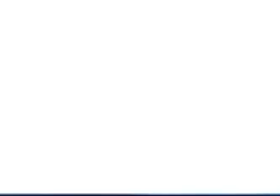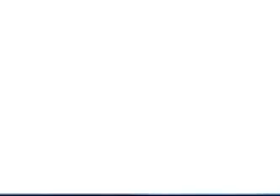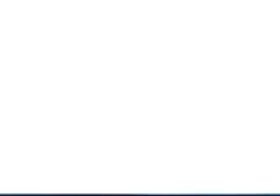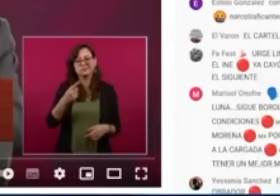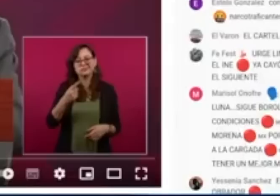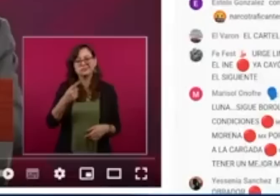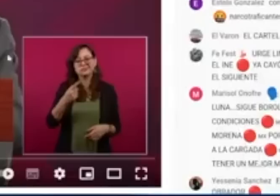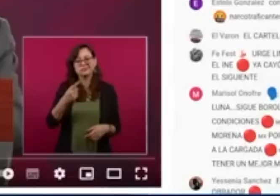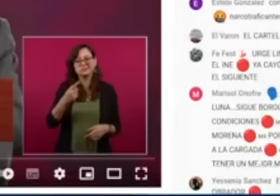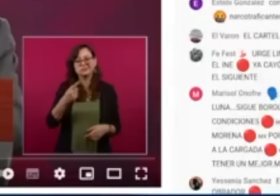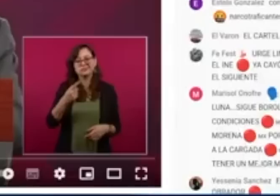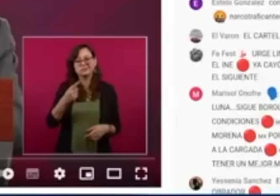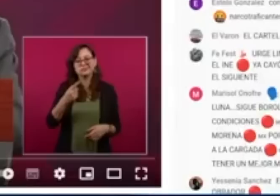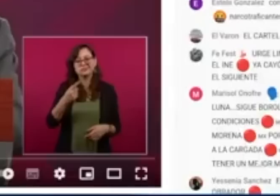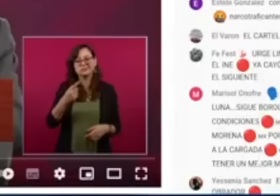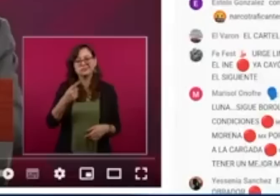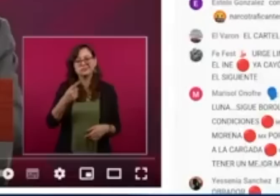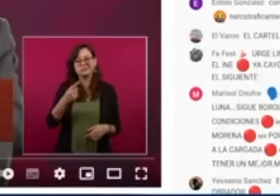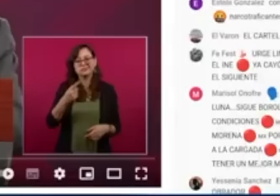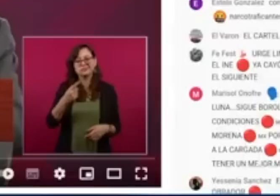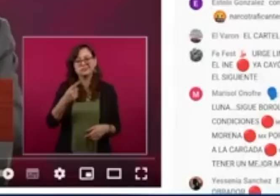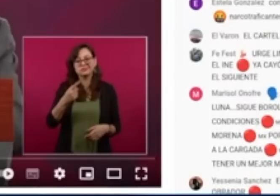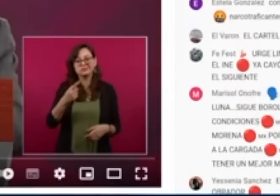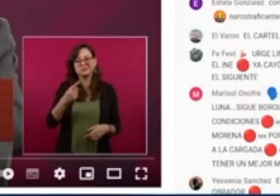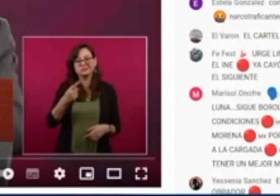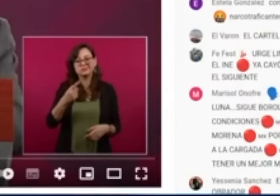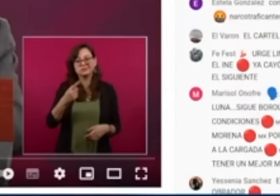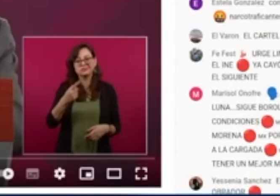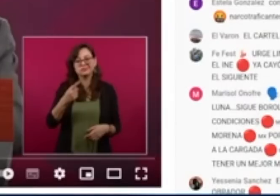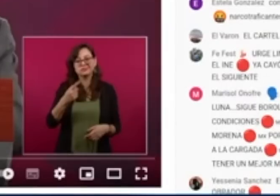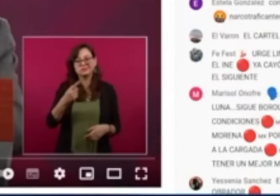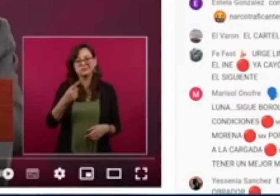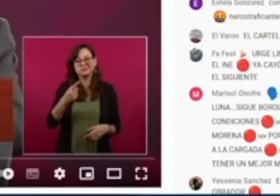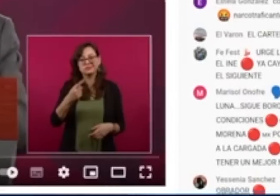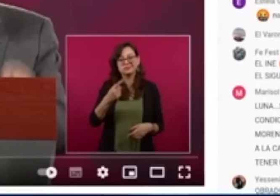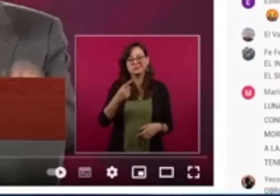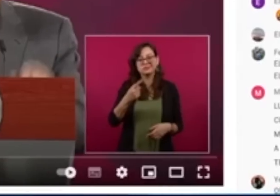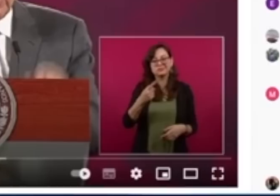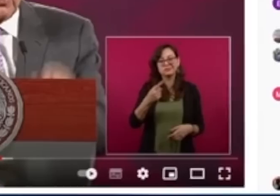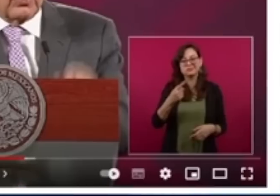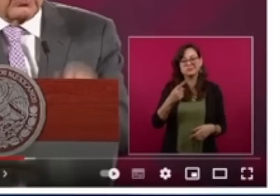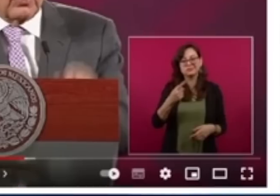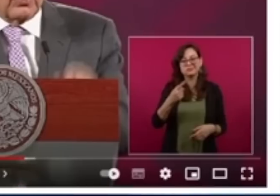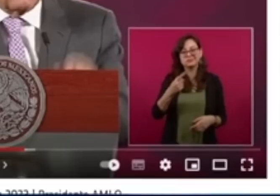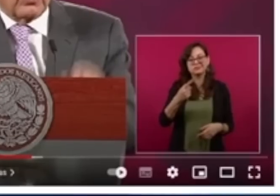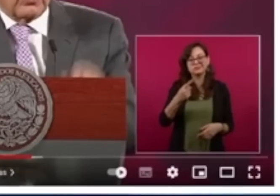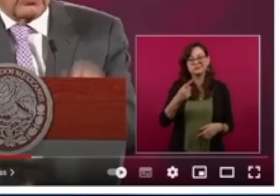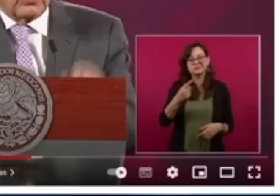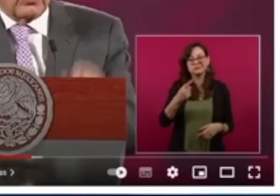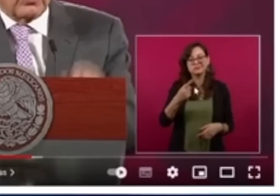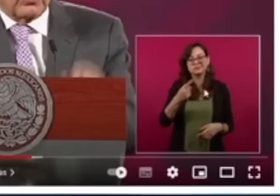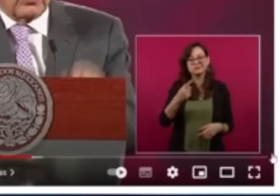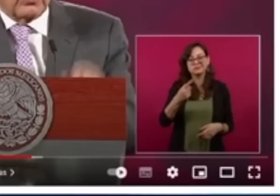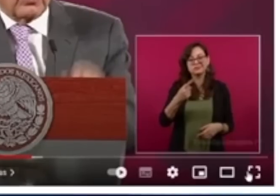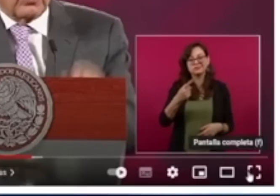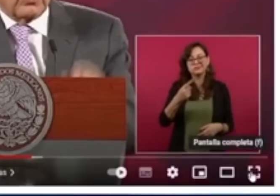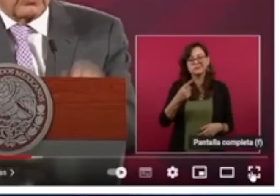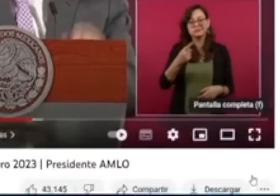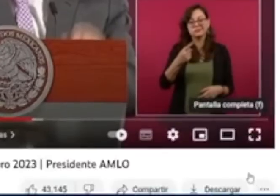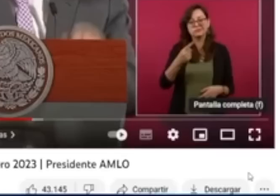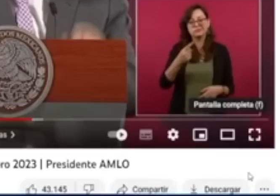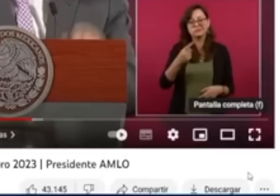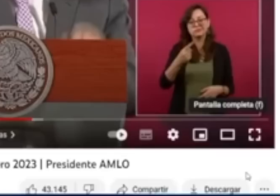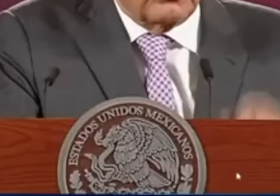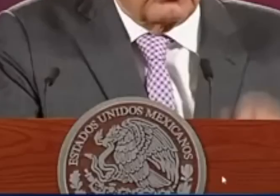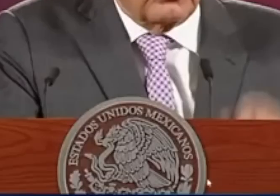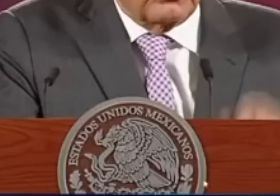muchos enemigos. Ahora, ¿qué más dijo el presidente Andrés Manuel López Obrador al respecto